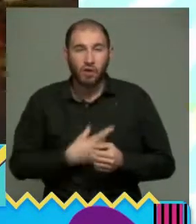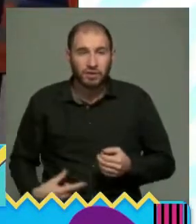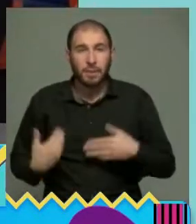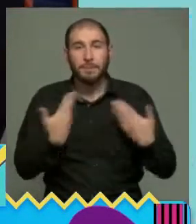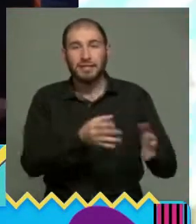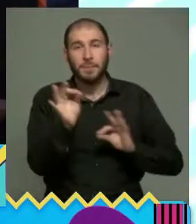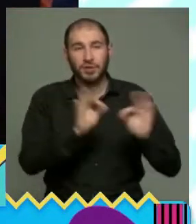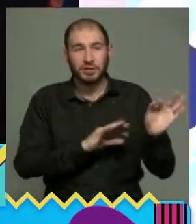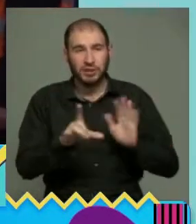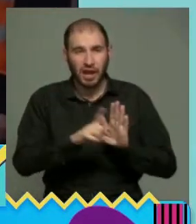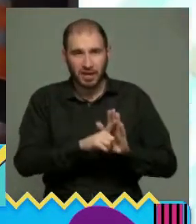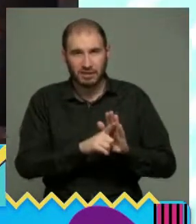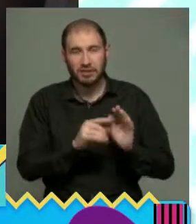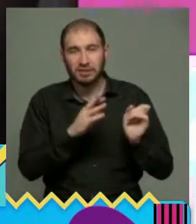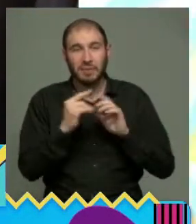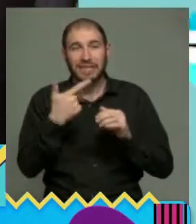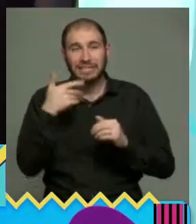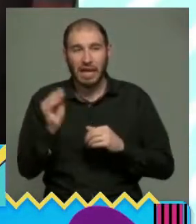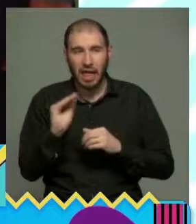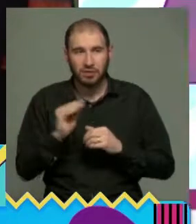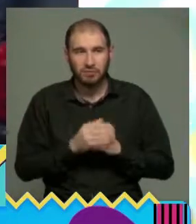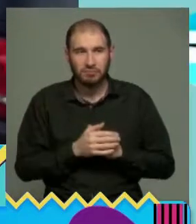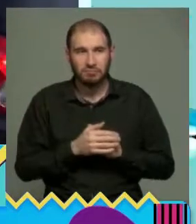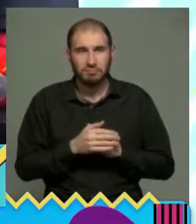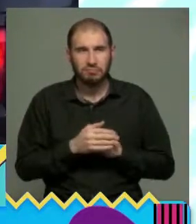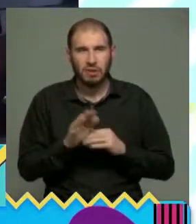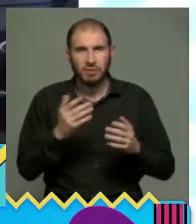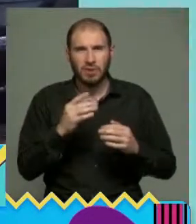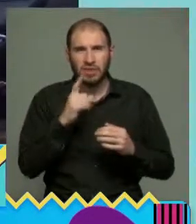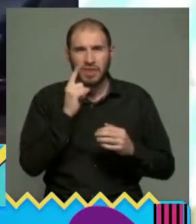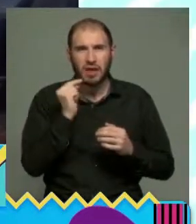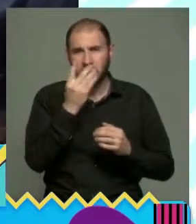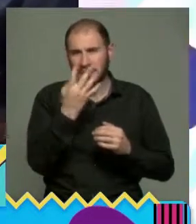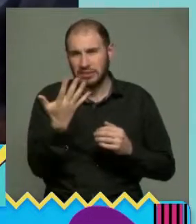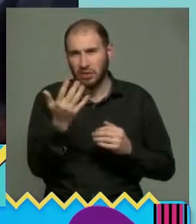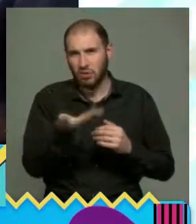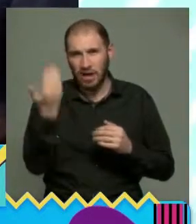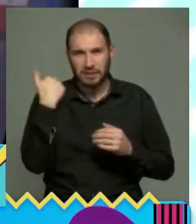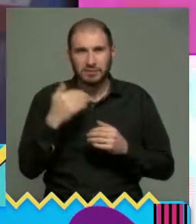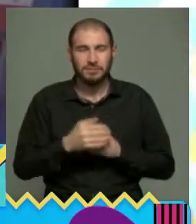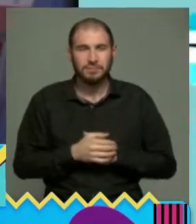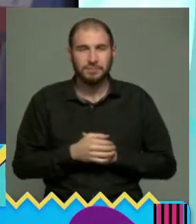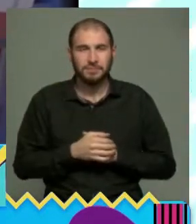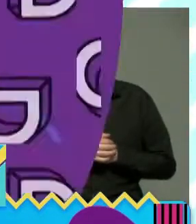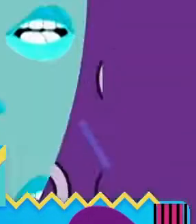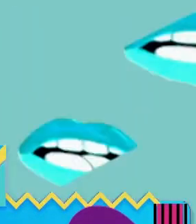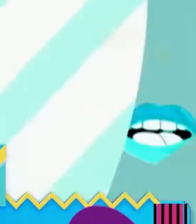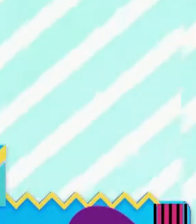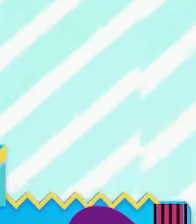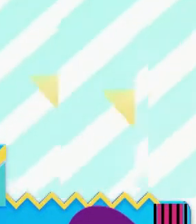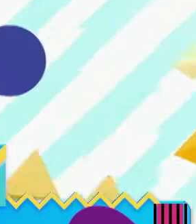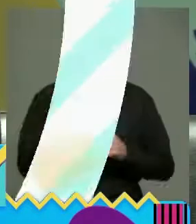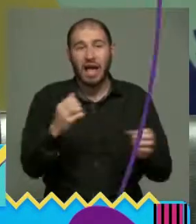un proyecto de ley, lo tratamos en el Senado hace unos 45 días, 2 meses atrás. Sí. Hoy está en diputado la